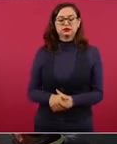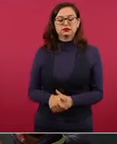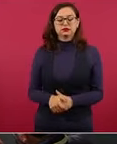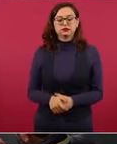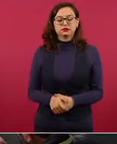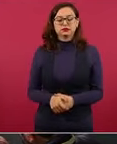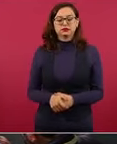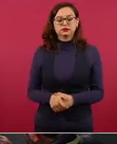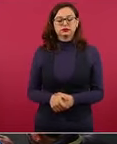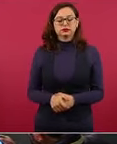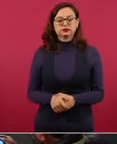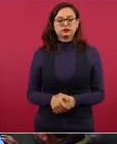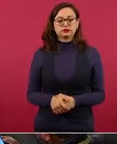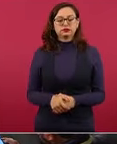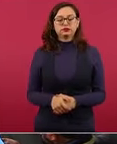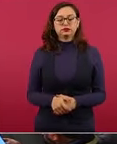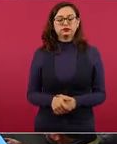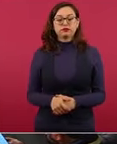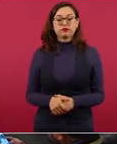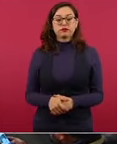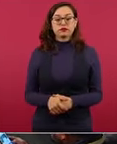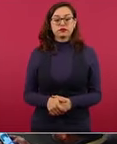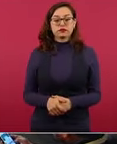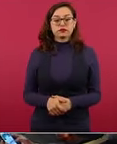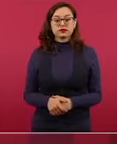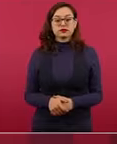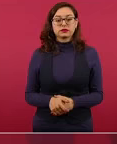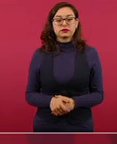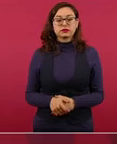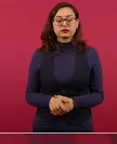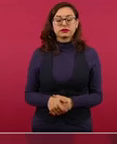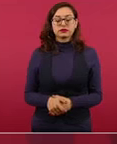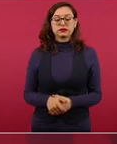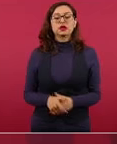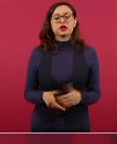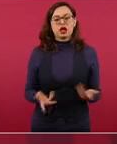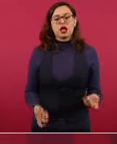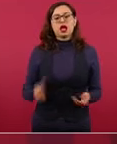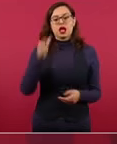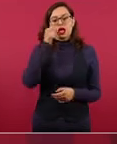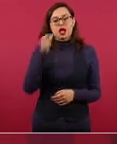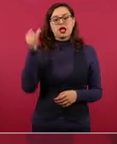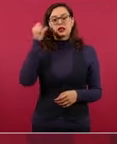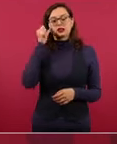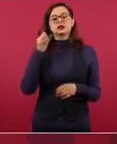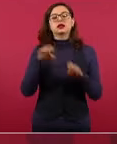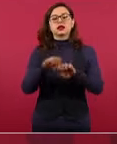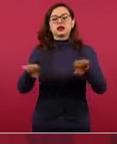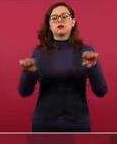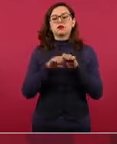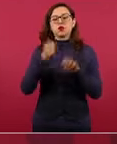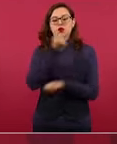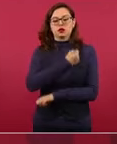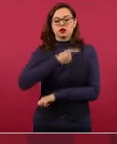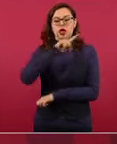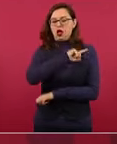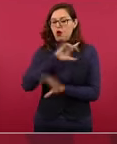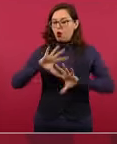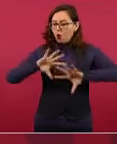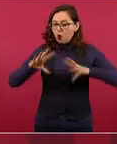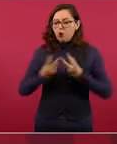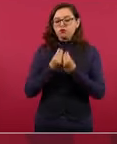ayer tuvimos una reunión con todos los integrantes del sector salud y estábamos